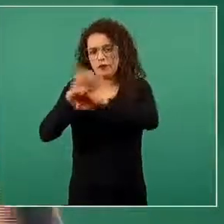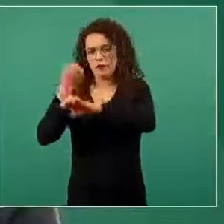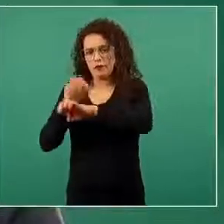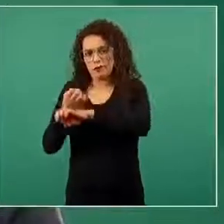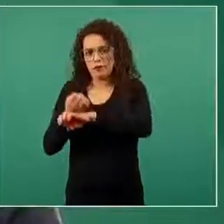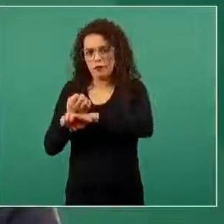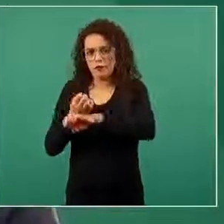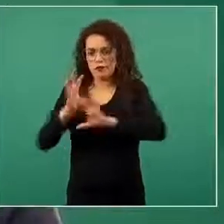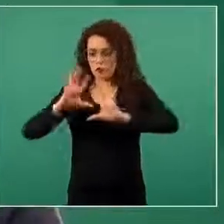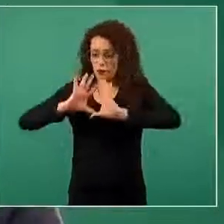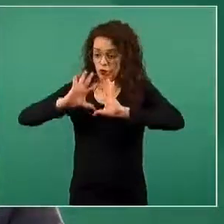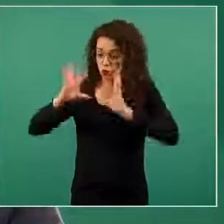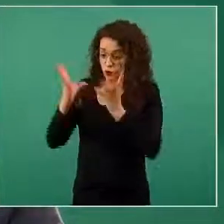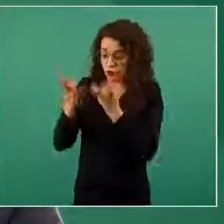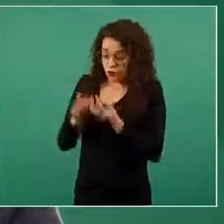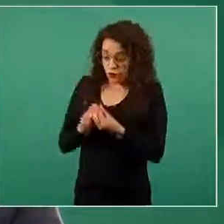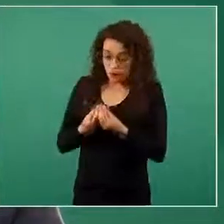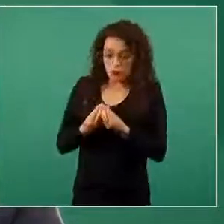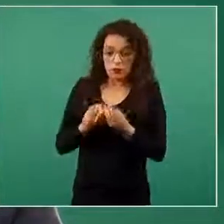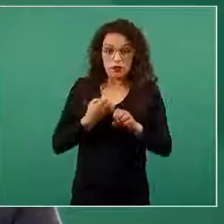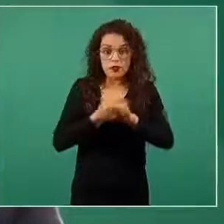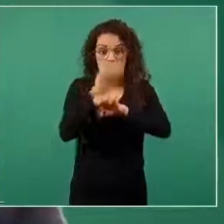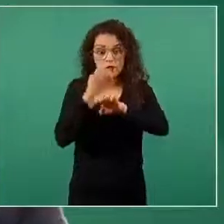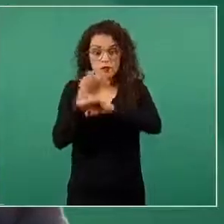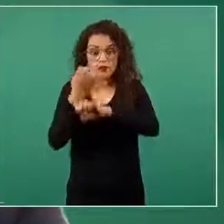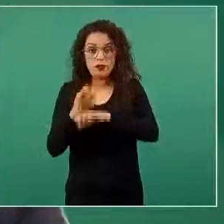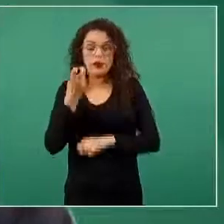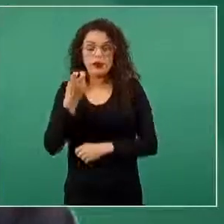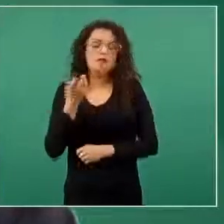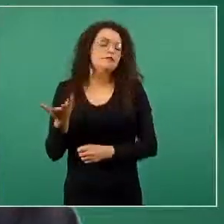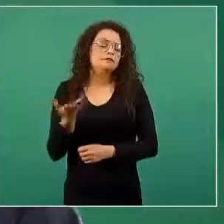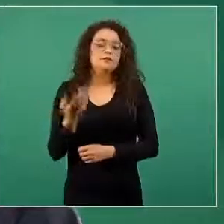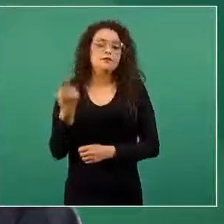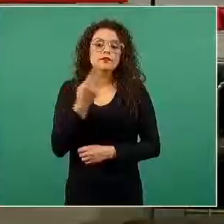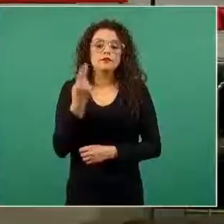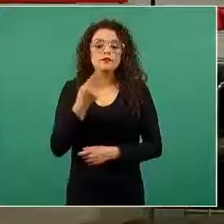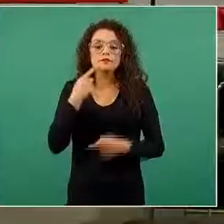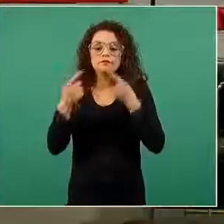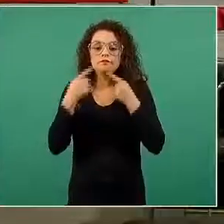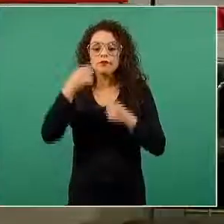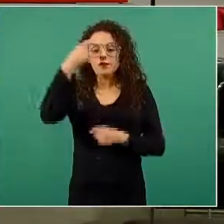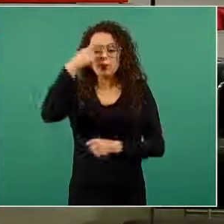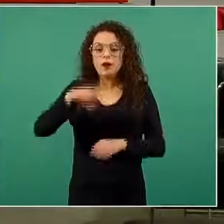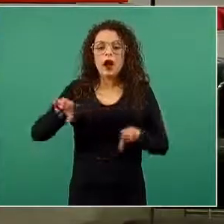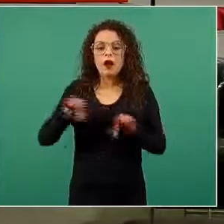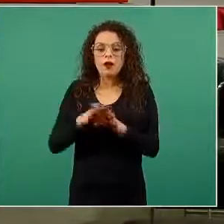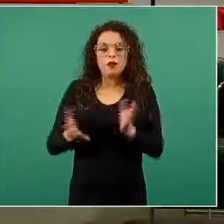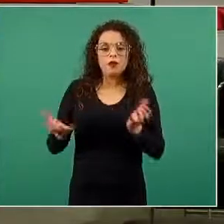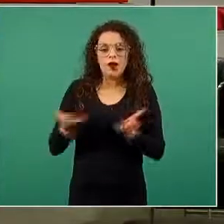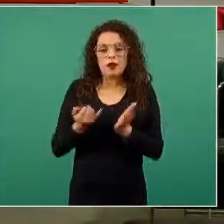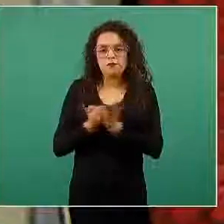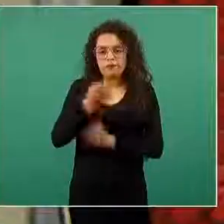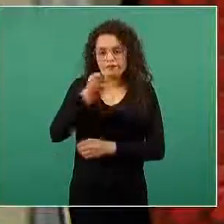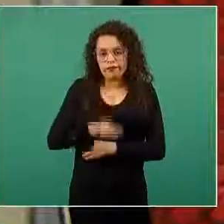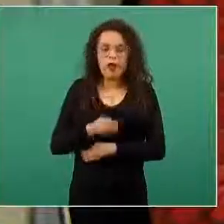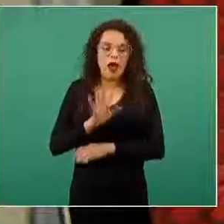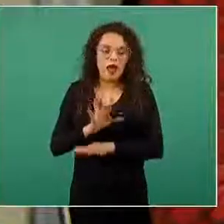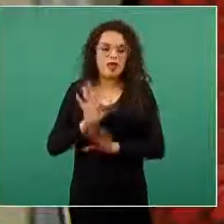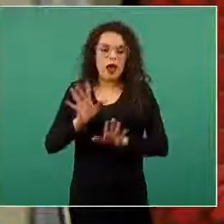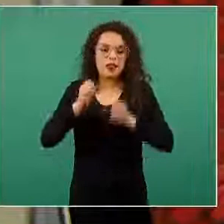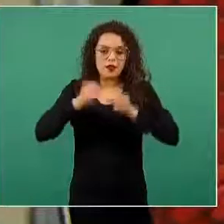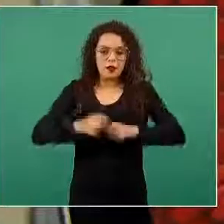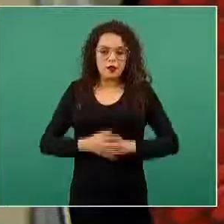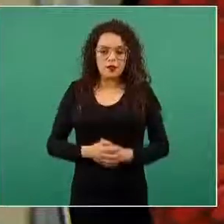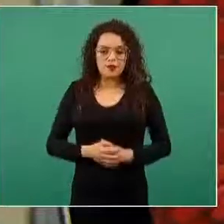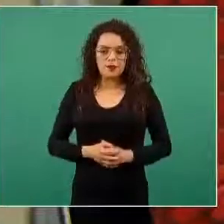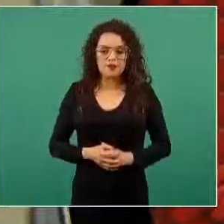y conjuntamente con las entidades federativas se van teniendo sesiones de dictaminación. Y esto va de la mano con la industria,